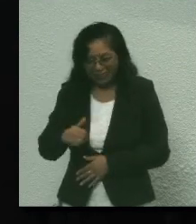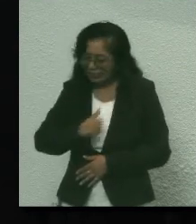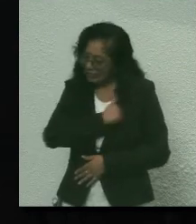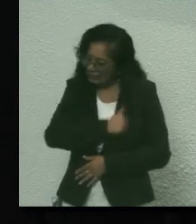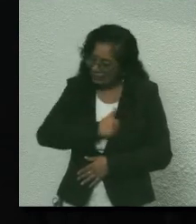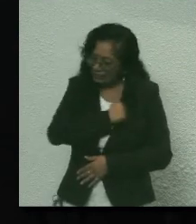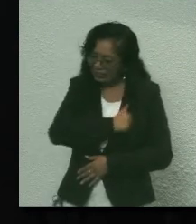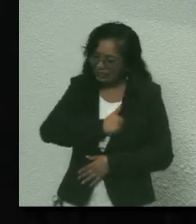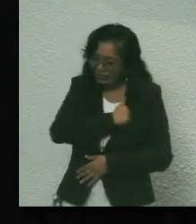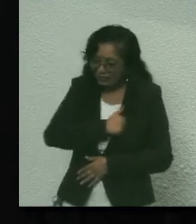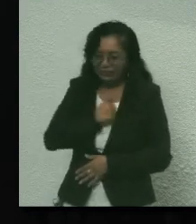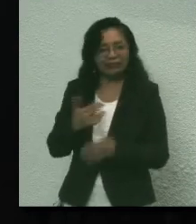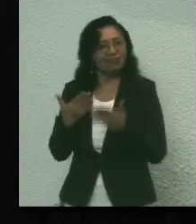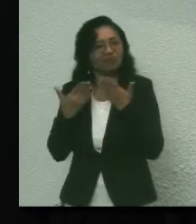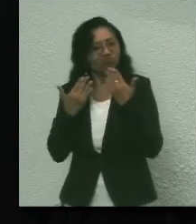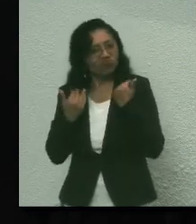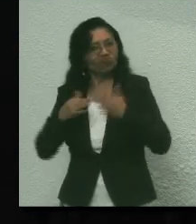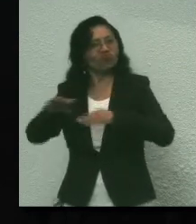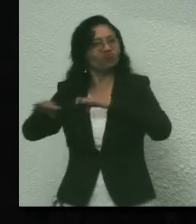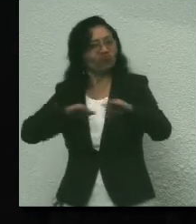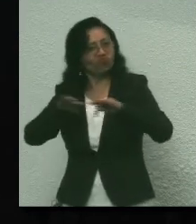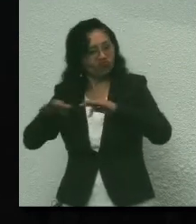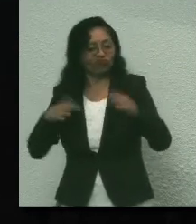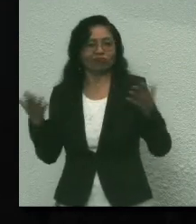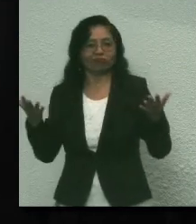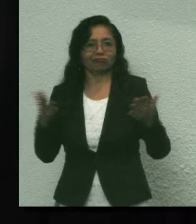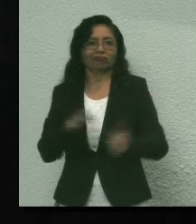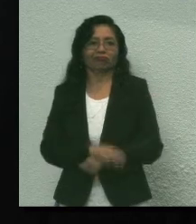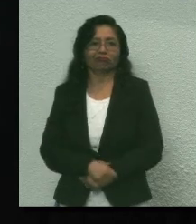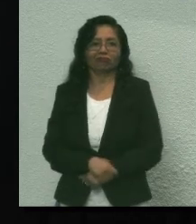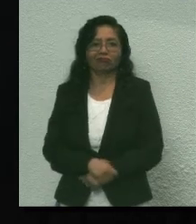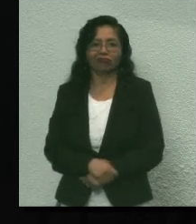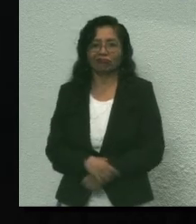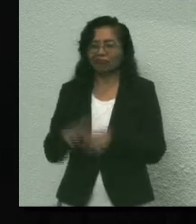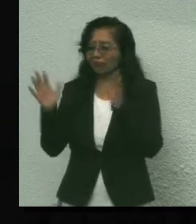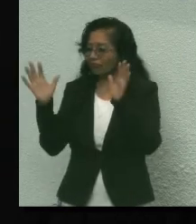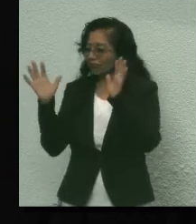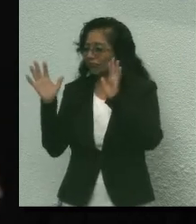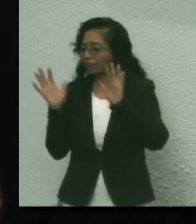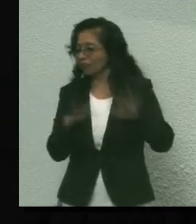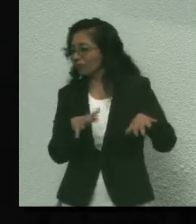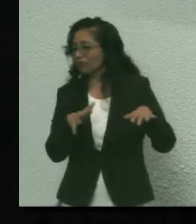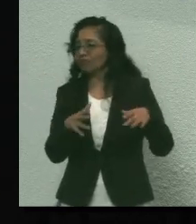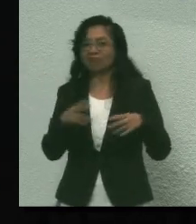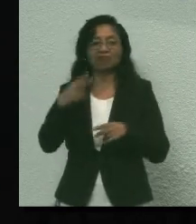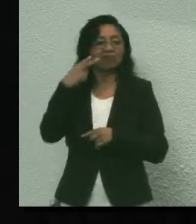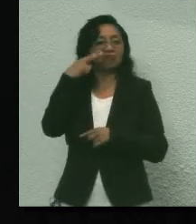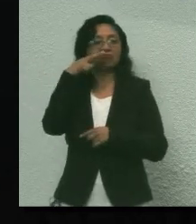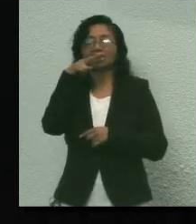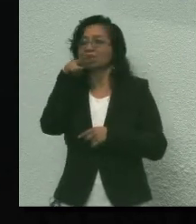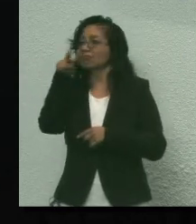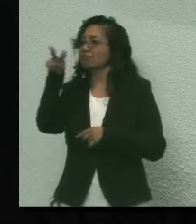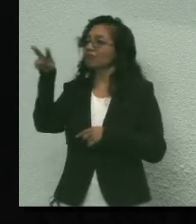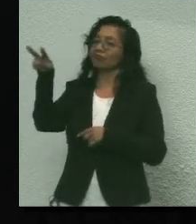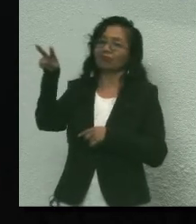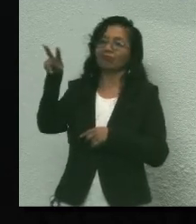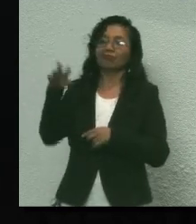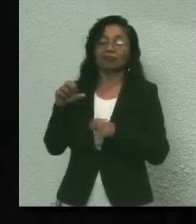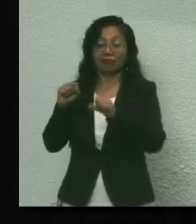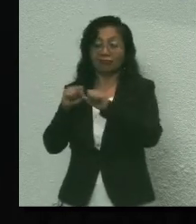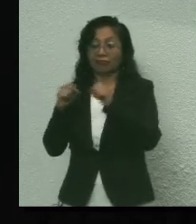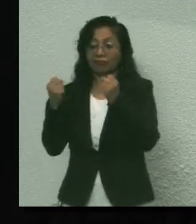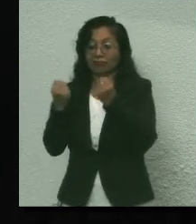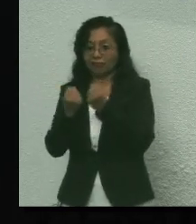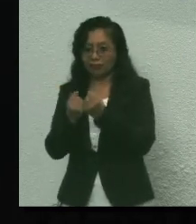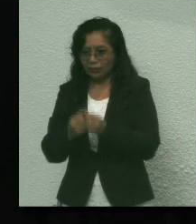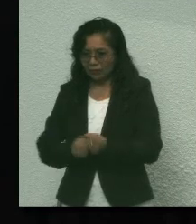falta de compromiso de este gobierno, el desdén con que mira nuestra sociedad, el